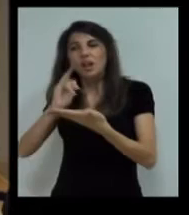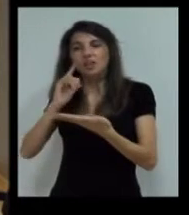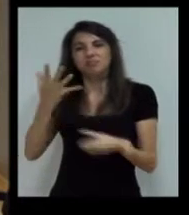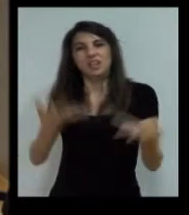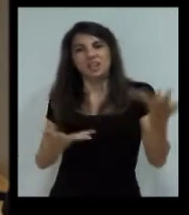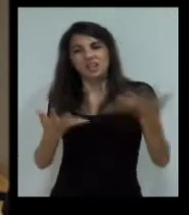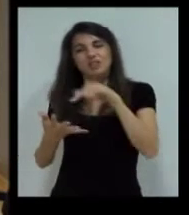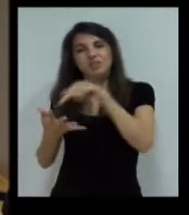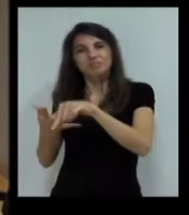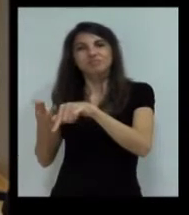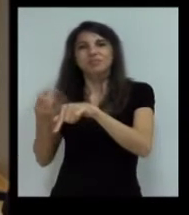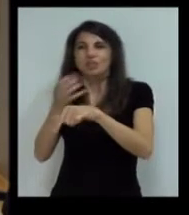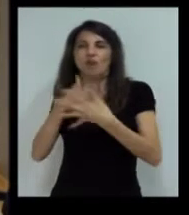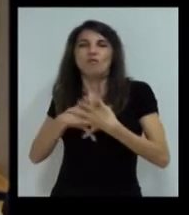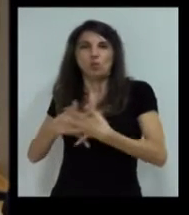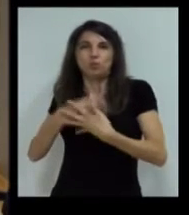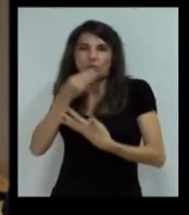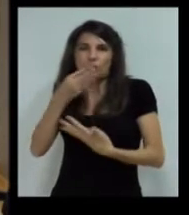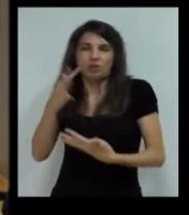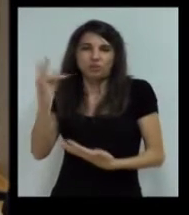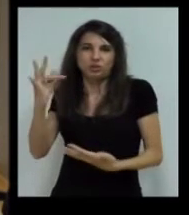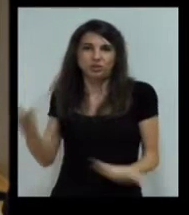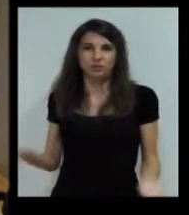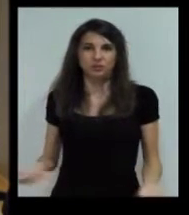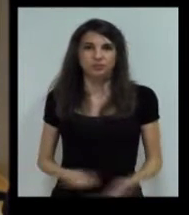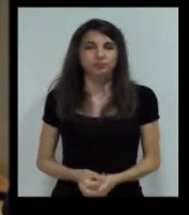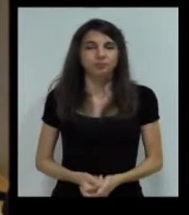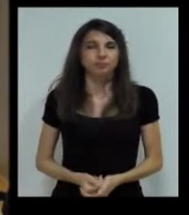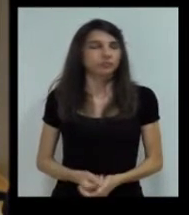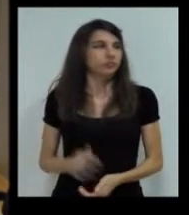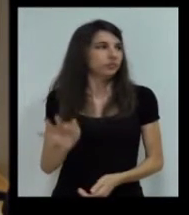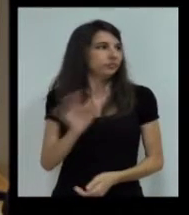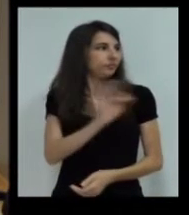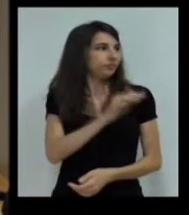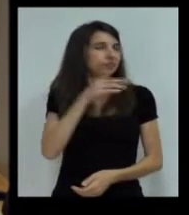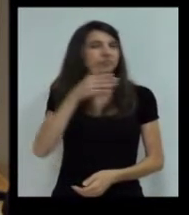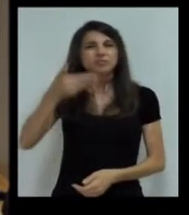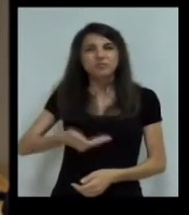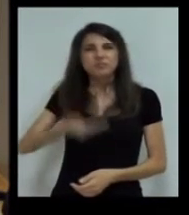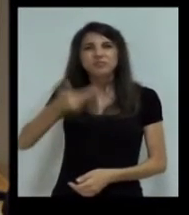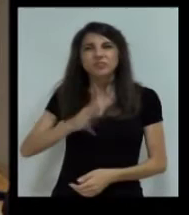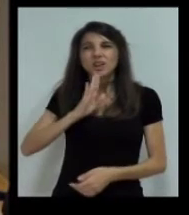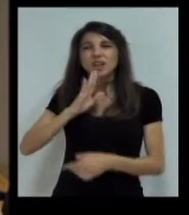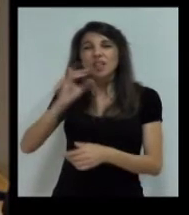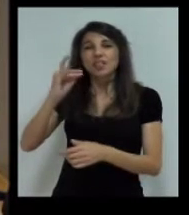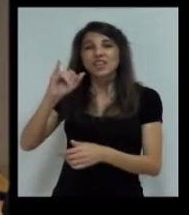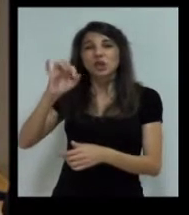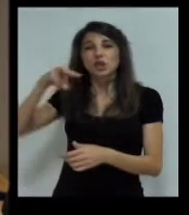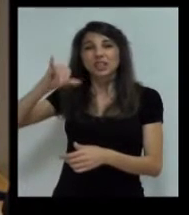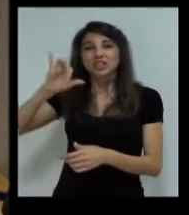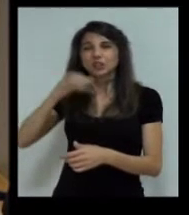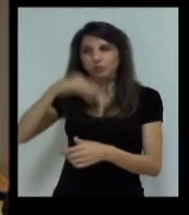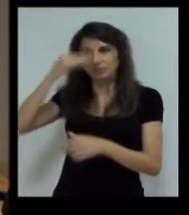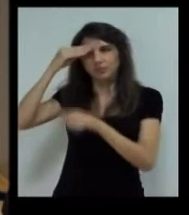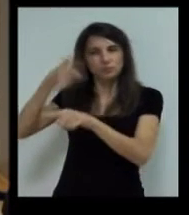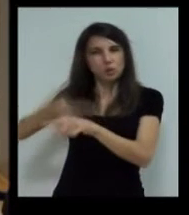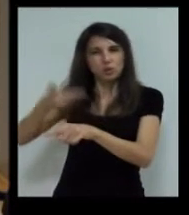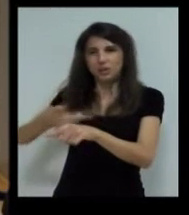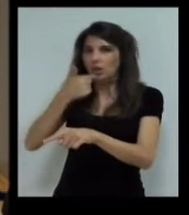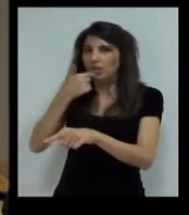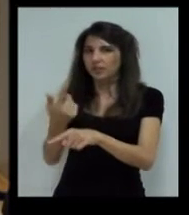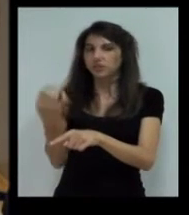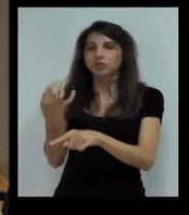la buena voluntad. Pero es muy importante, siguiendo en lo que dice Dionisio, que yo creo que es justo el clavo, es muy